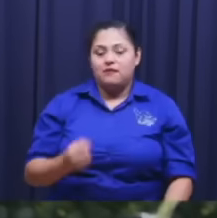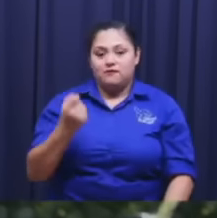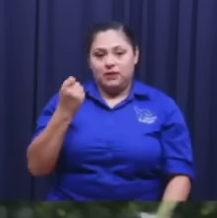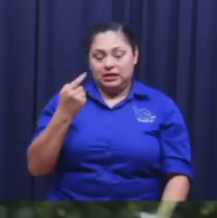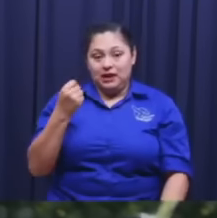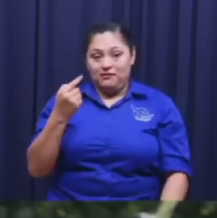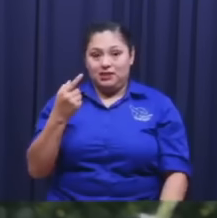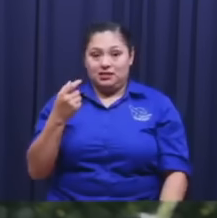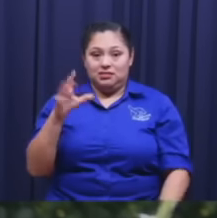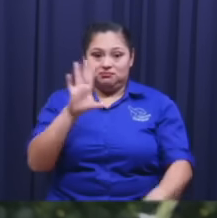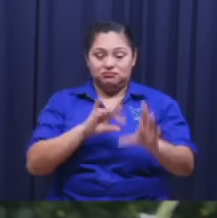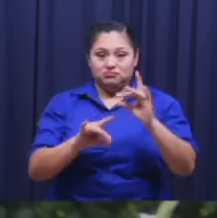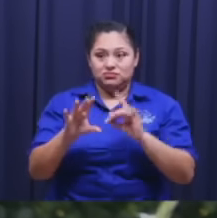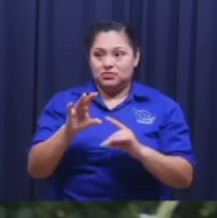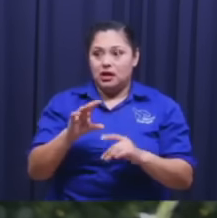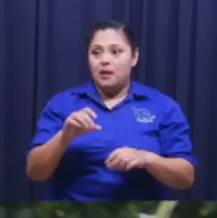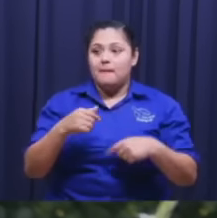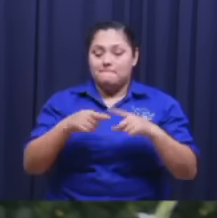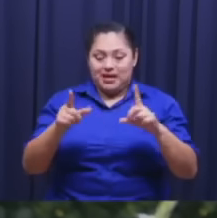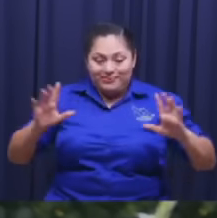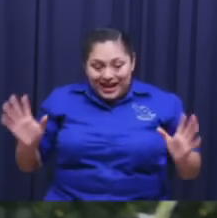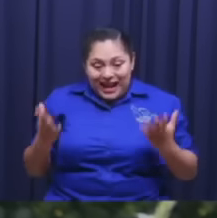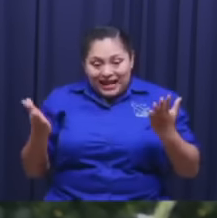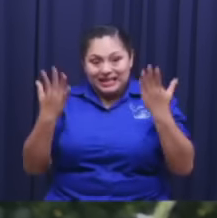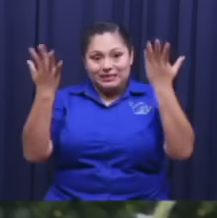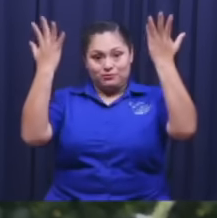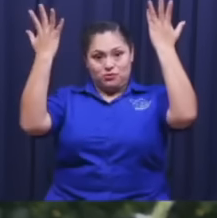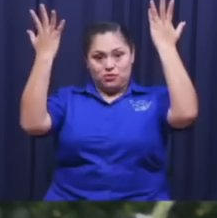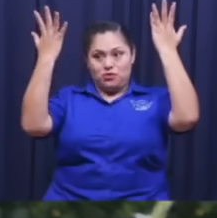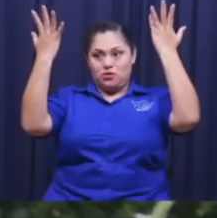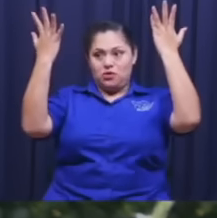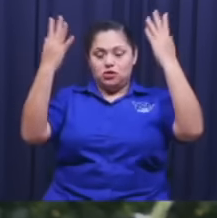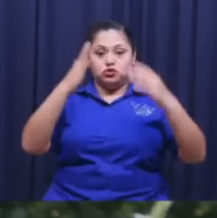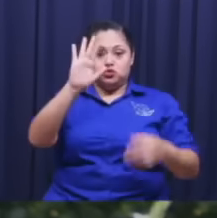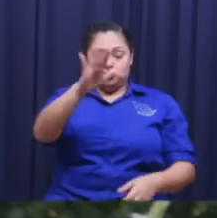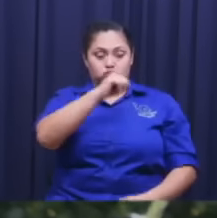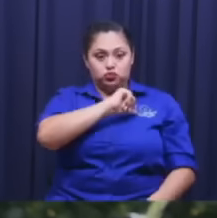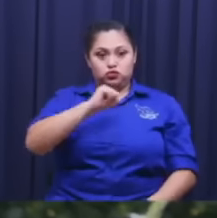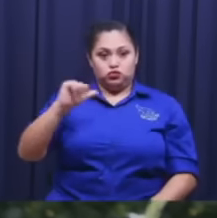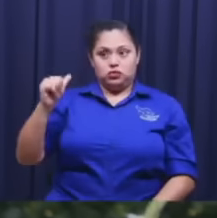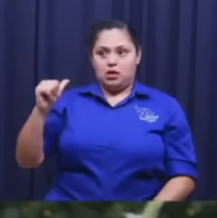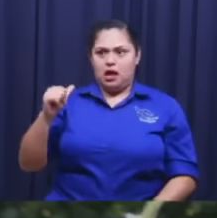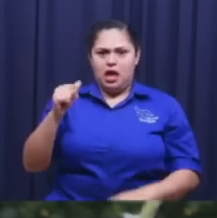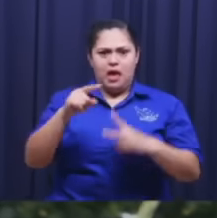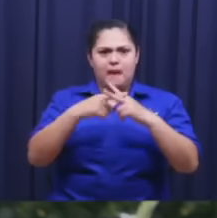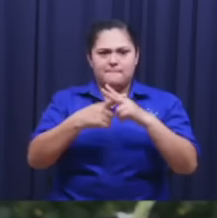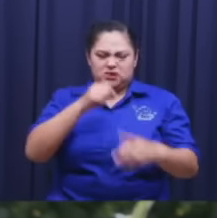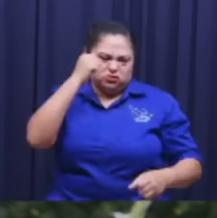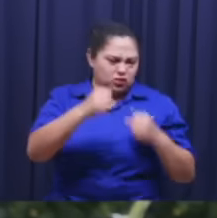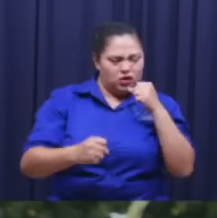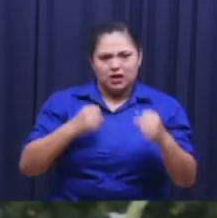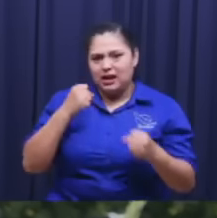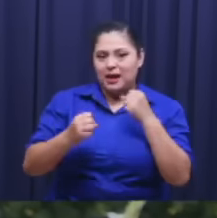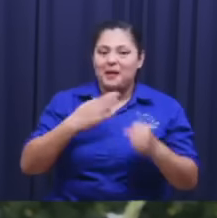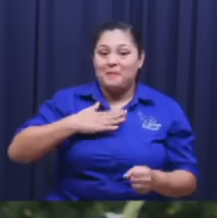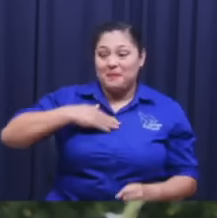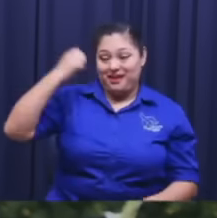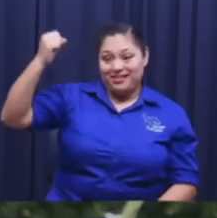bastante, pero la animosidad, su alma, empezó a correr y a correr. Me ganó.